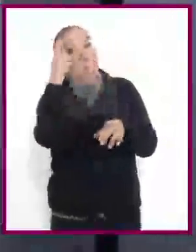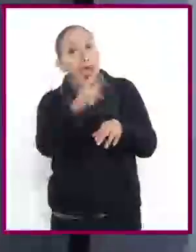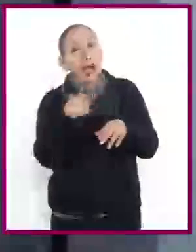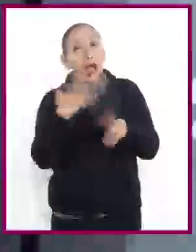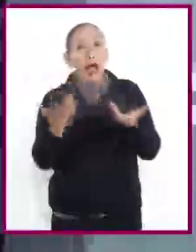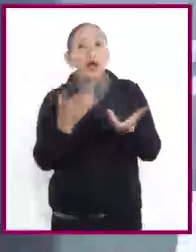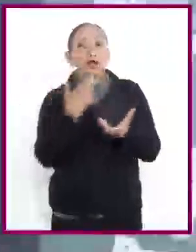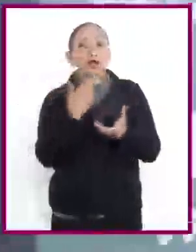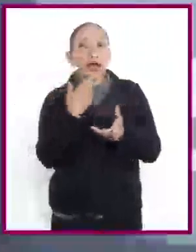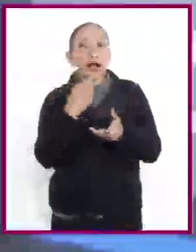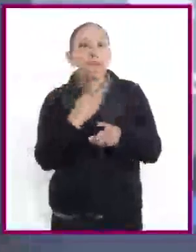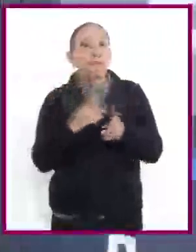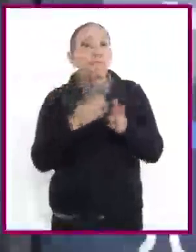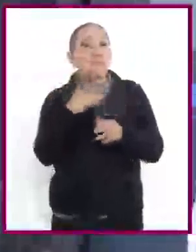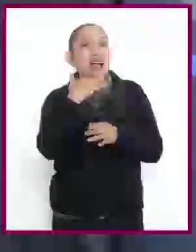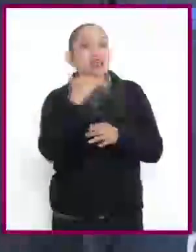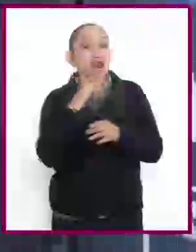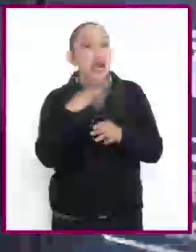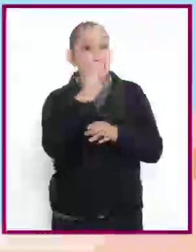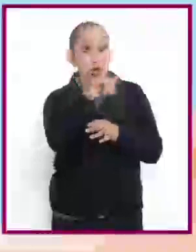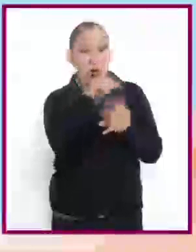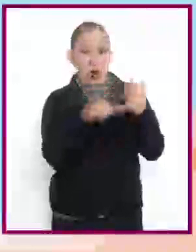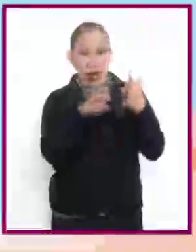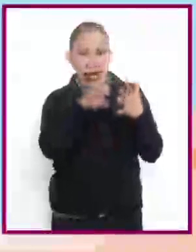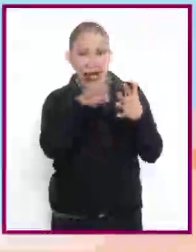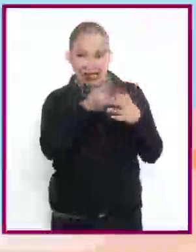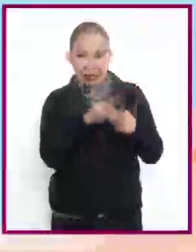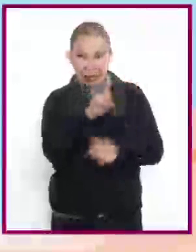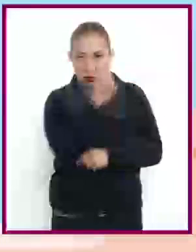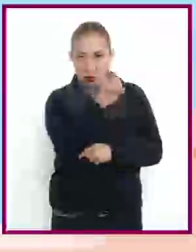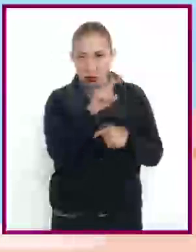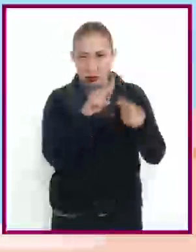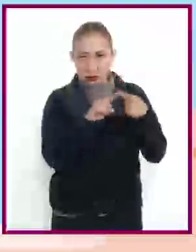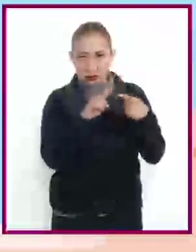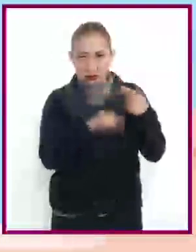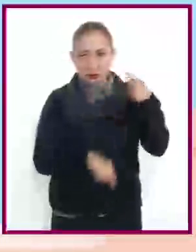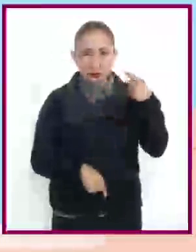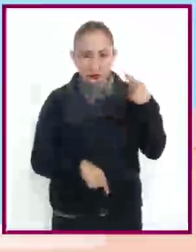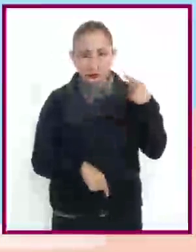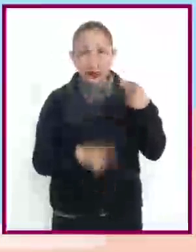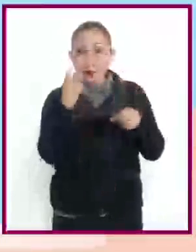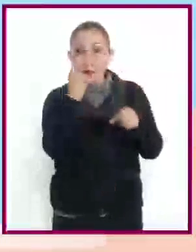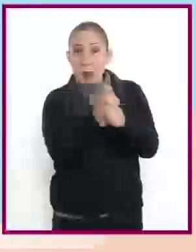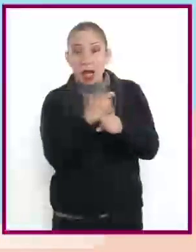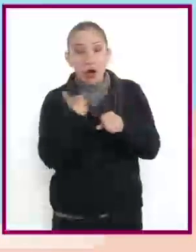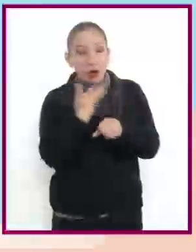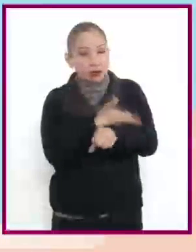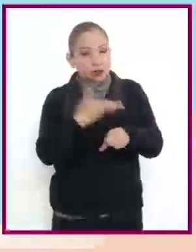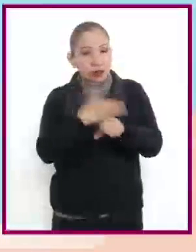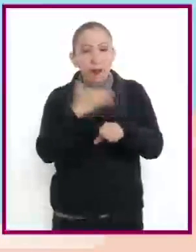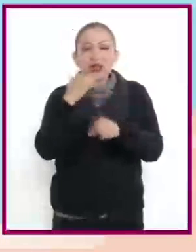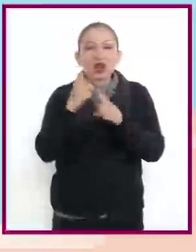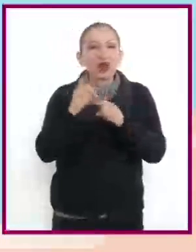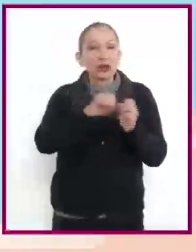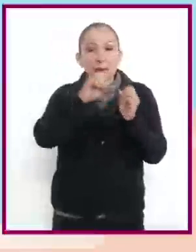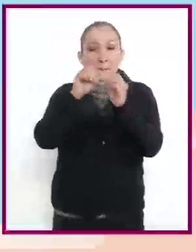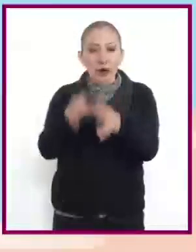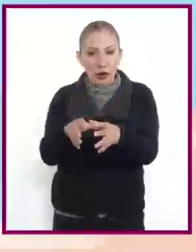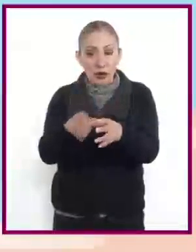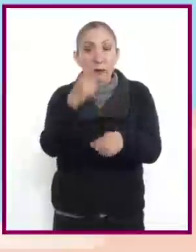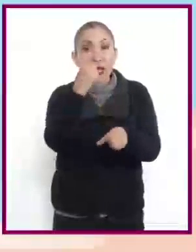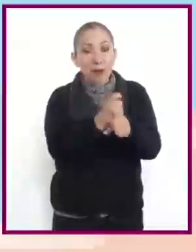y reciclen la mayor parte de estos. El gobierno holandés eliminó casi todos los rellenos sanitarios